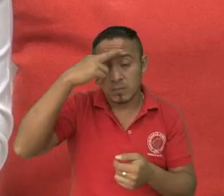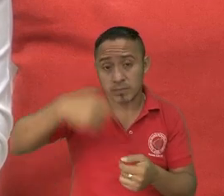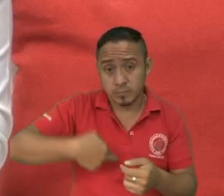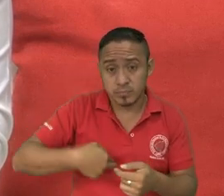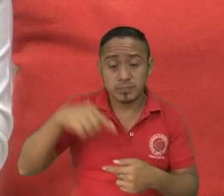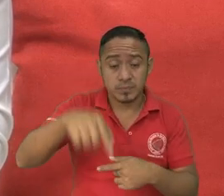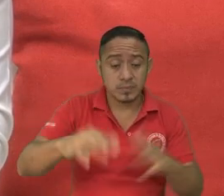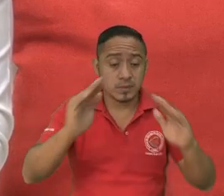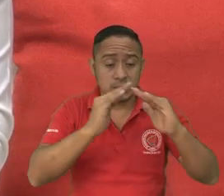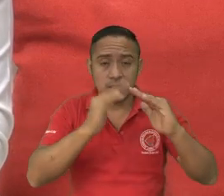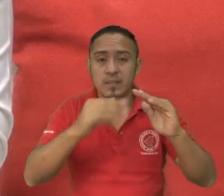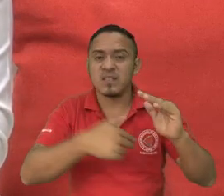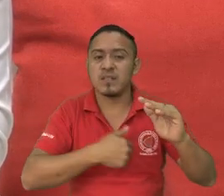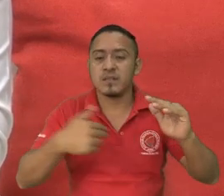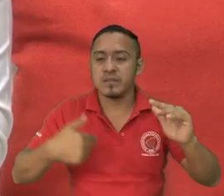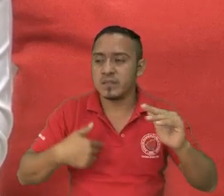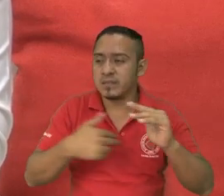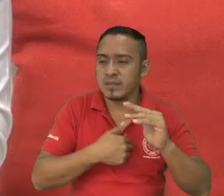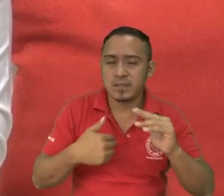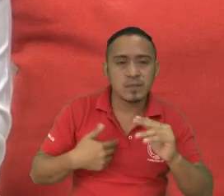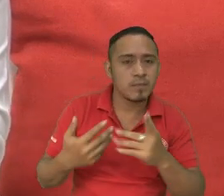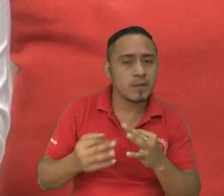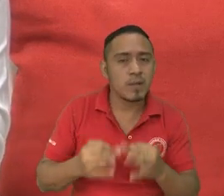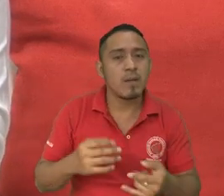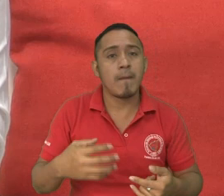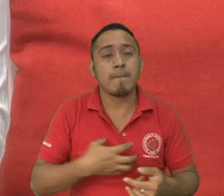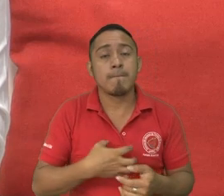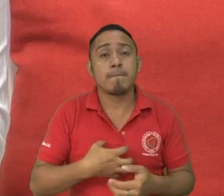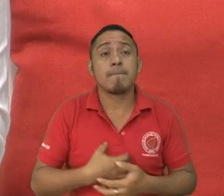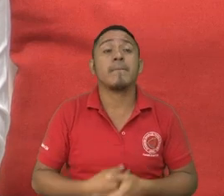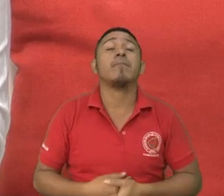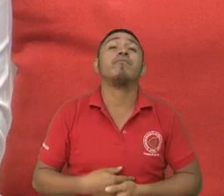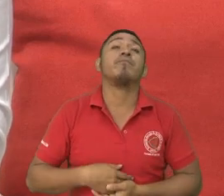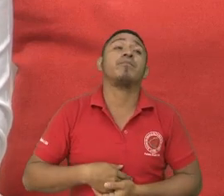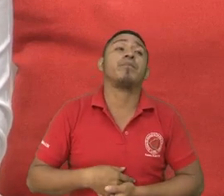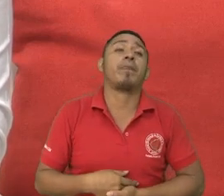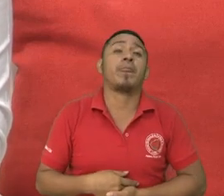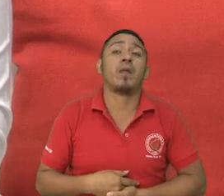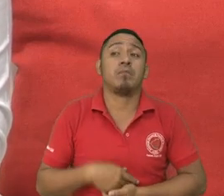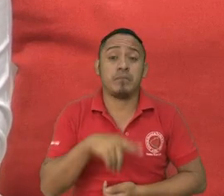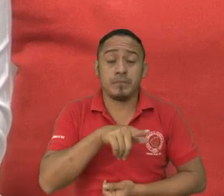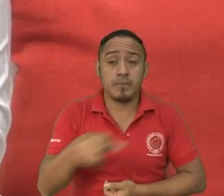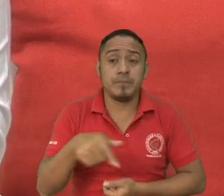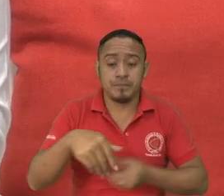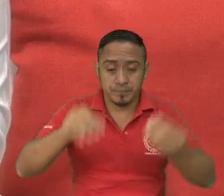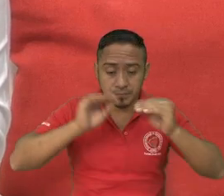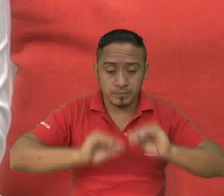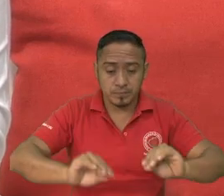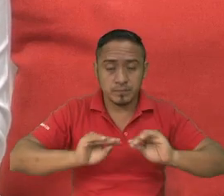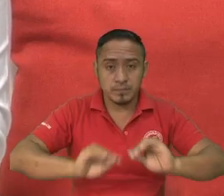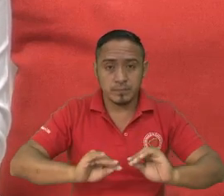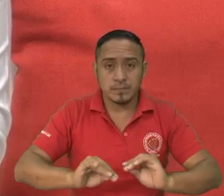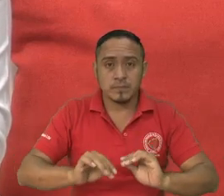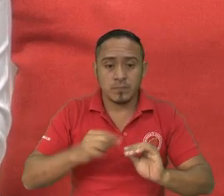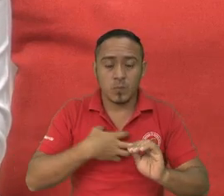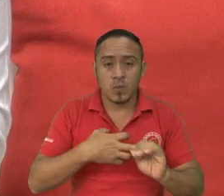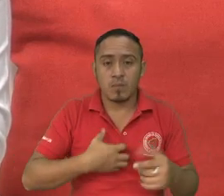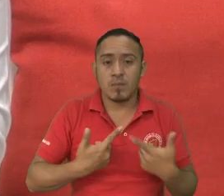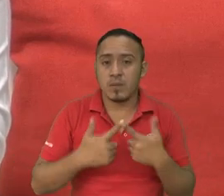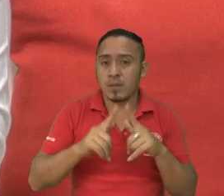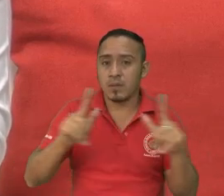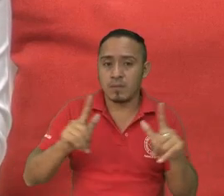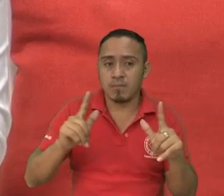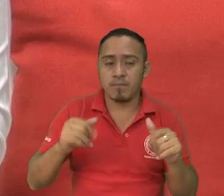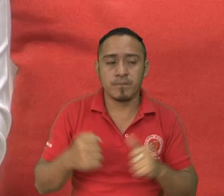dentro del hogar. Uh-huh. Ayudarles en eso a él, porque realmente a ellos les están enseñando a ser